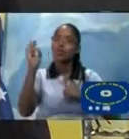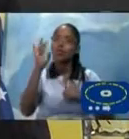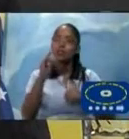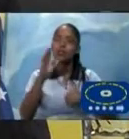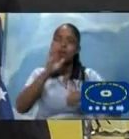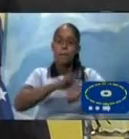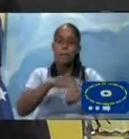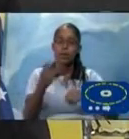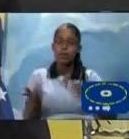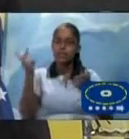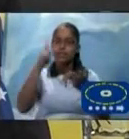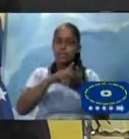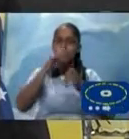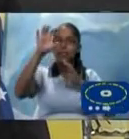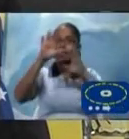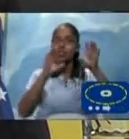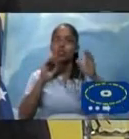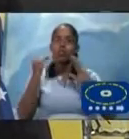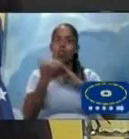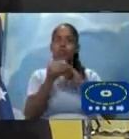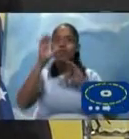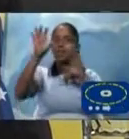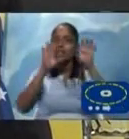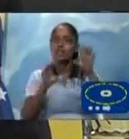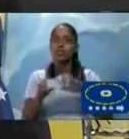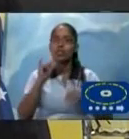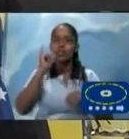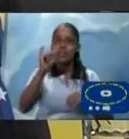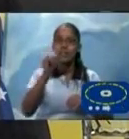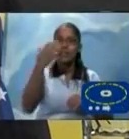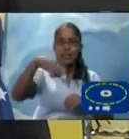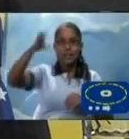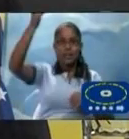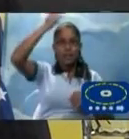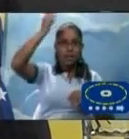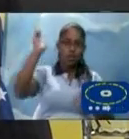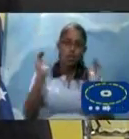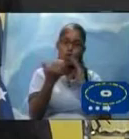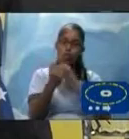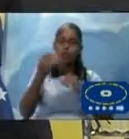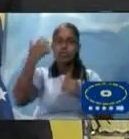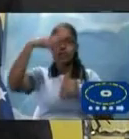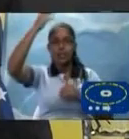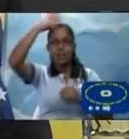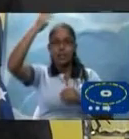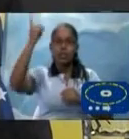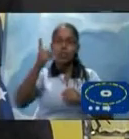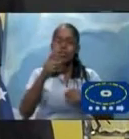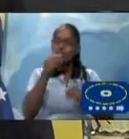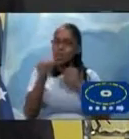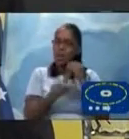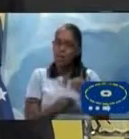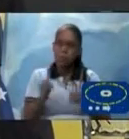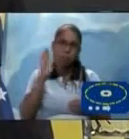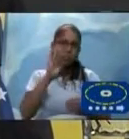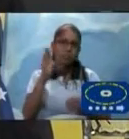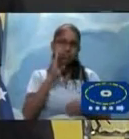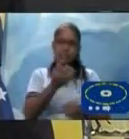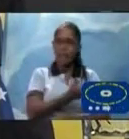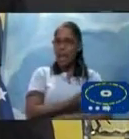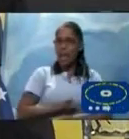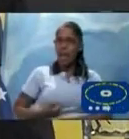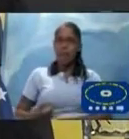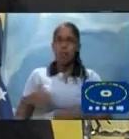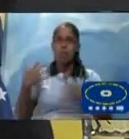se levantará nación contra nación y reino contra reino, y habrá pestes, hambres